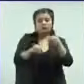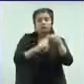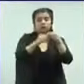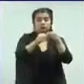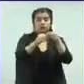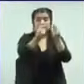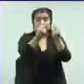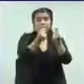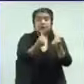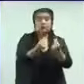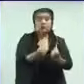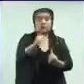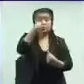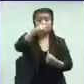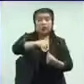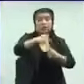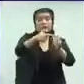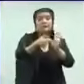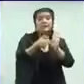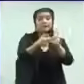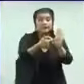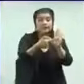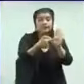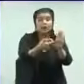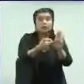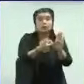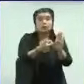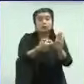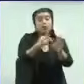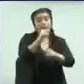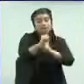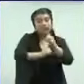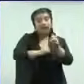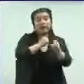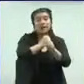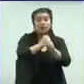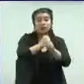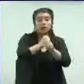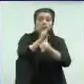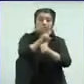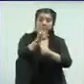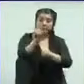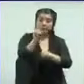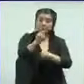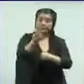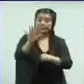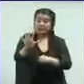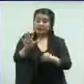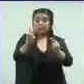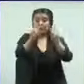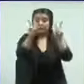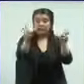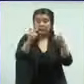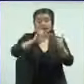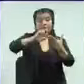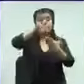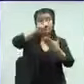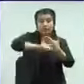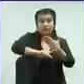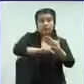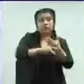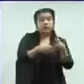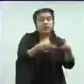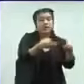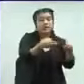del presupuesto que estamos proponiendo para el año entrante en términos de programas y grupos de